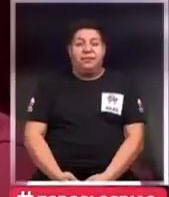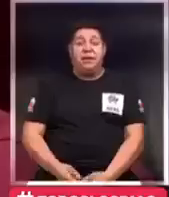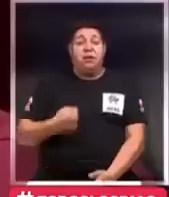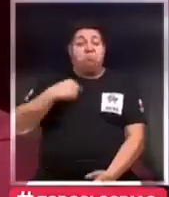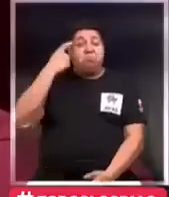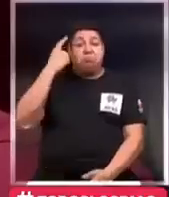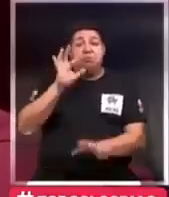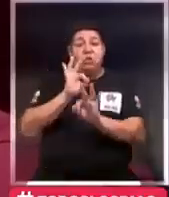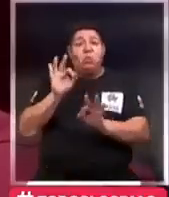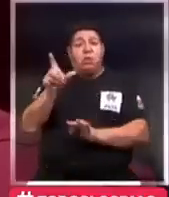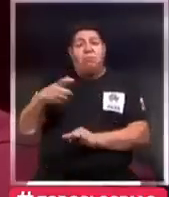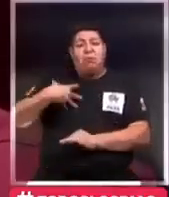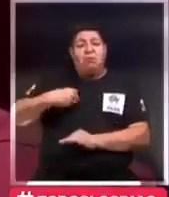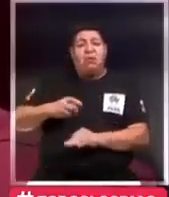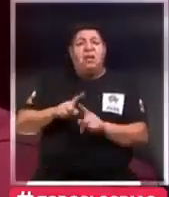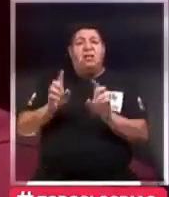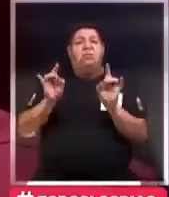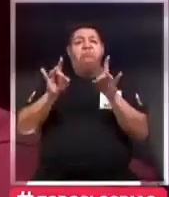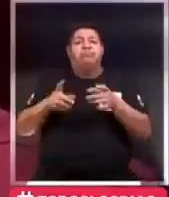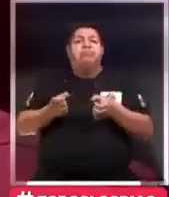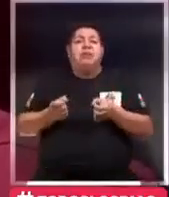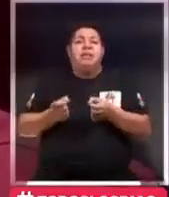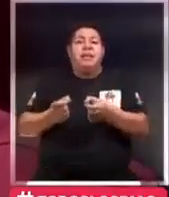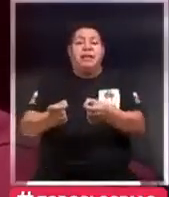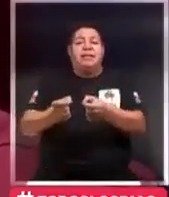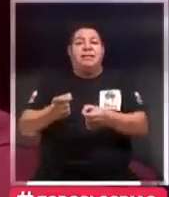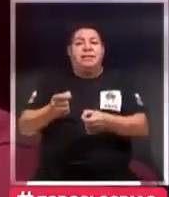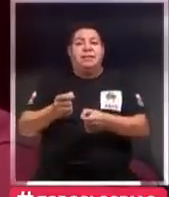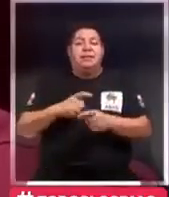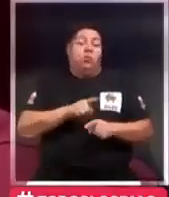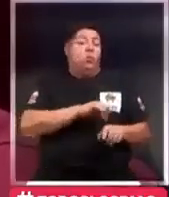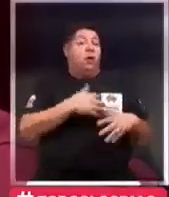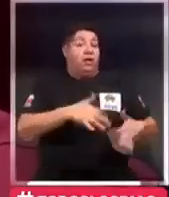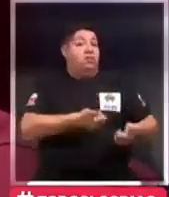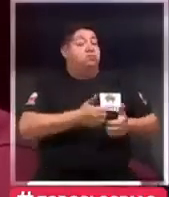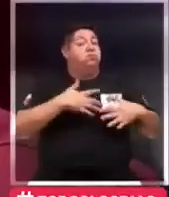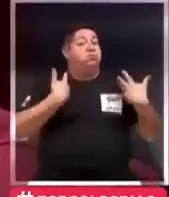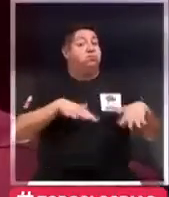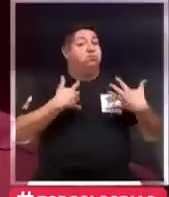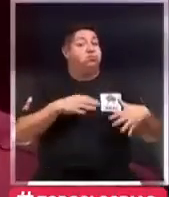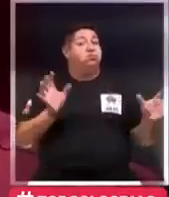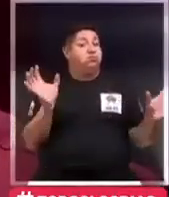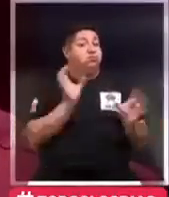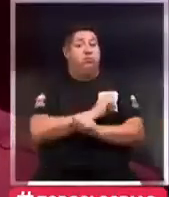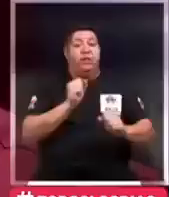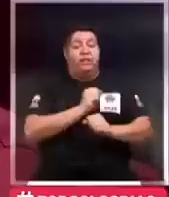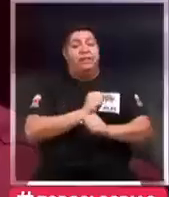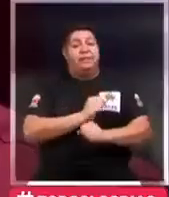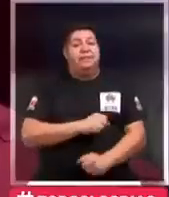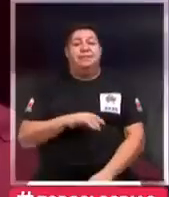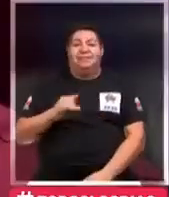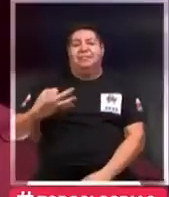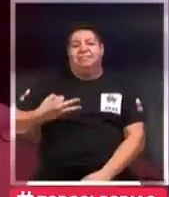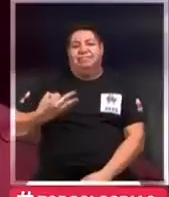que tu hija tenía una leucemia, ya es un golpe muy grande. Un golpe grande. Sí.